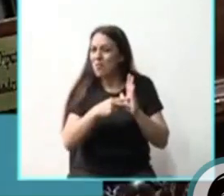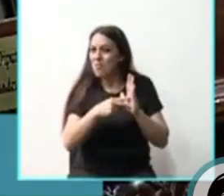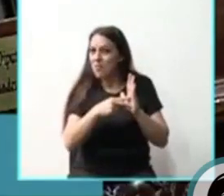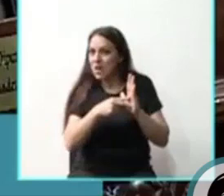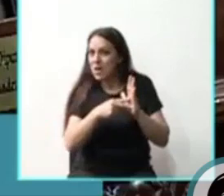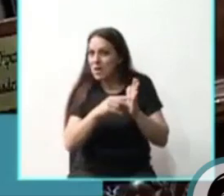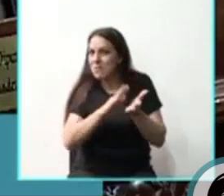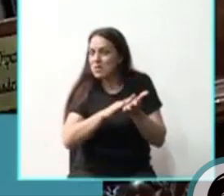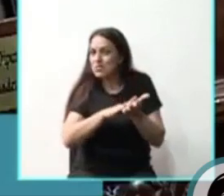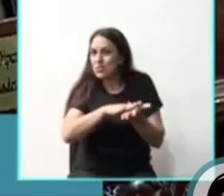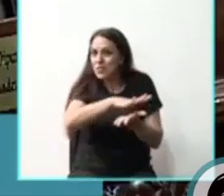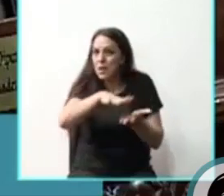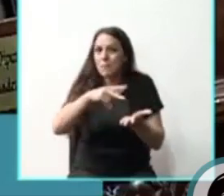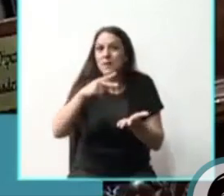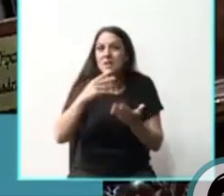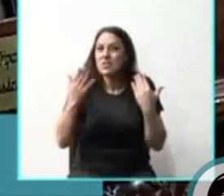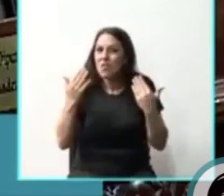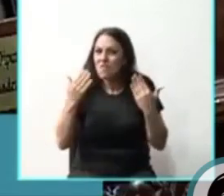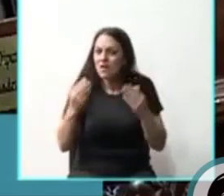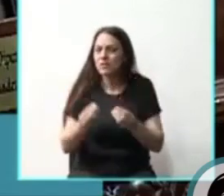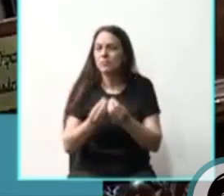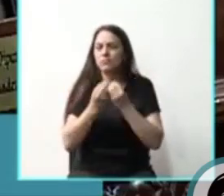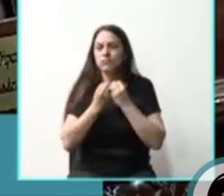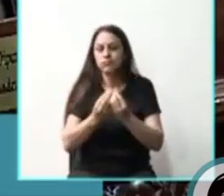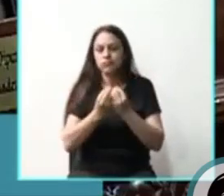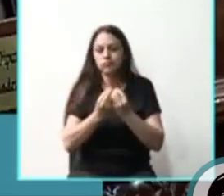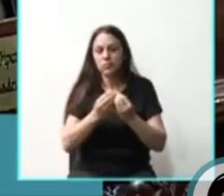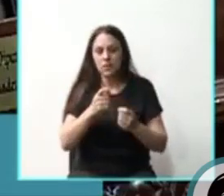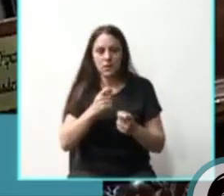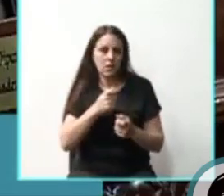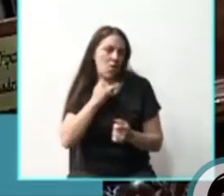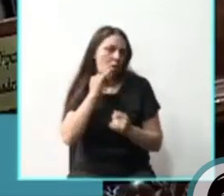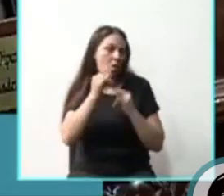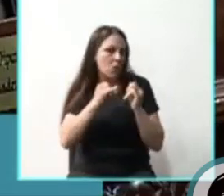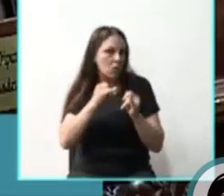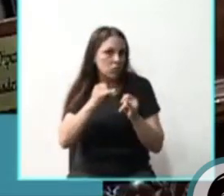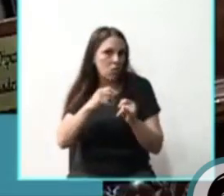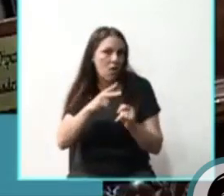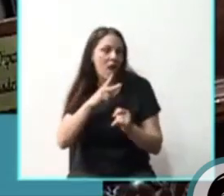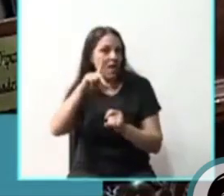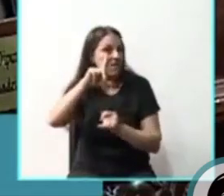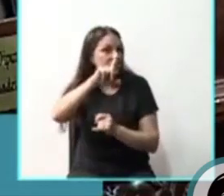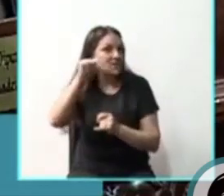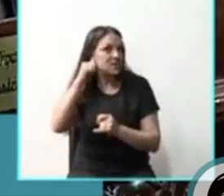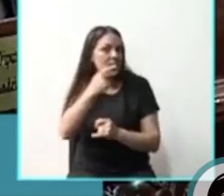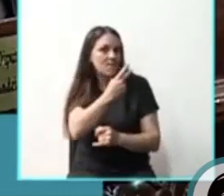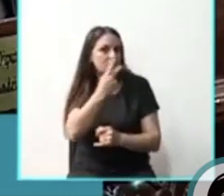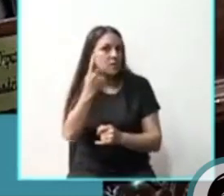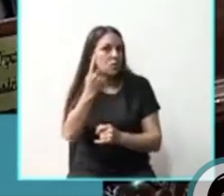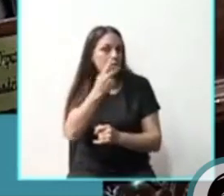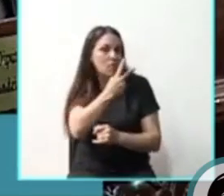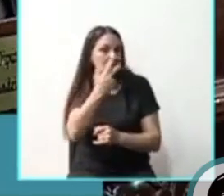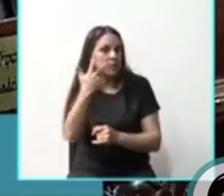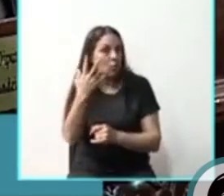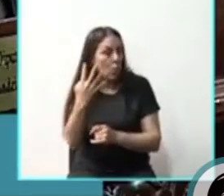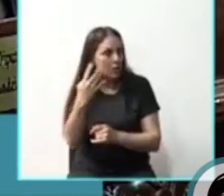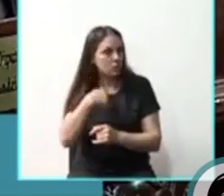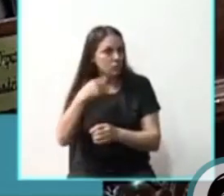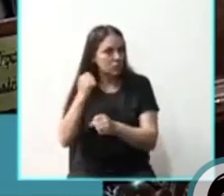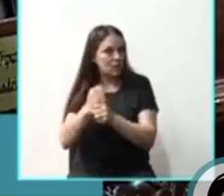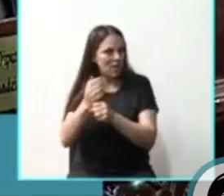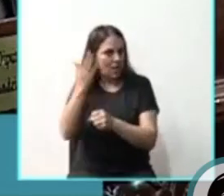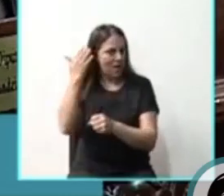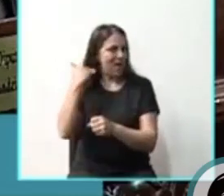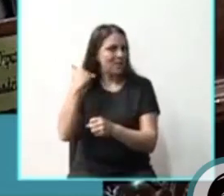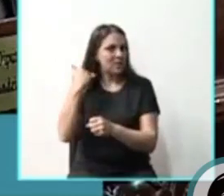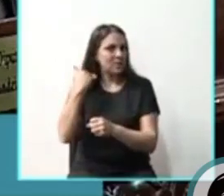verdes mire les voy a contar algo en la villa 21-24 donde esos laboraba con los chicos y con las chicas cuando queríamos